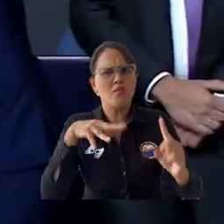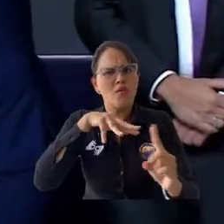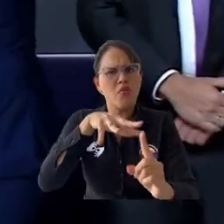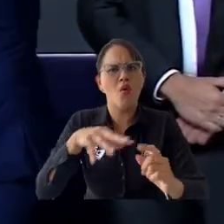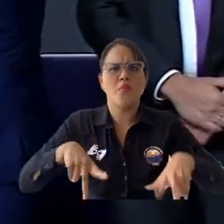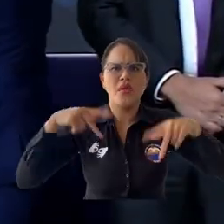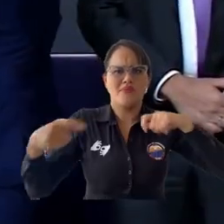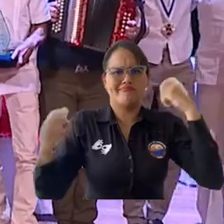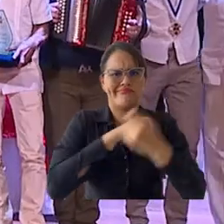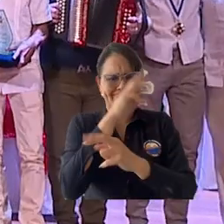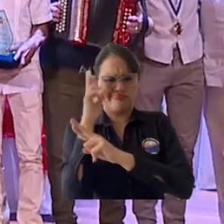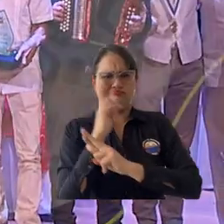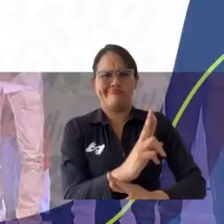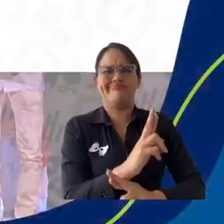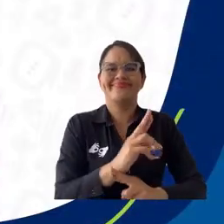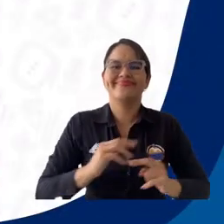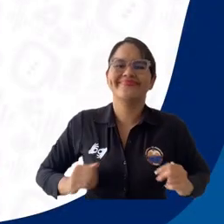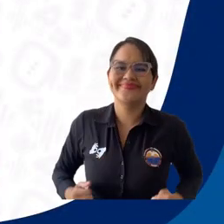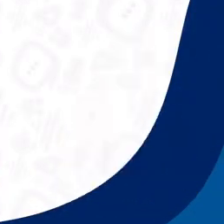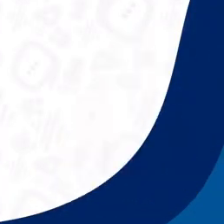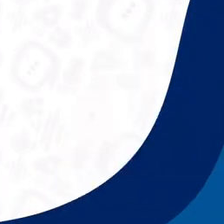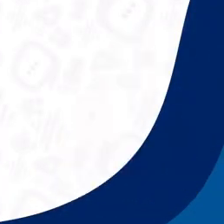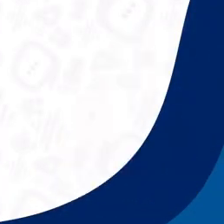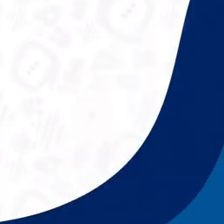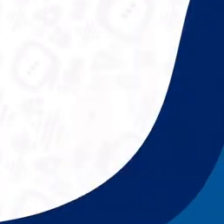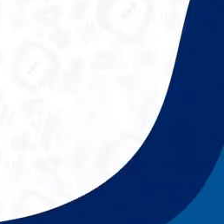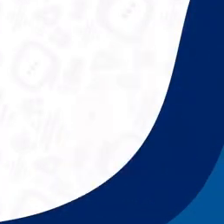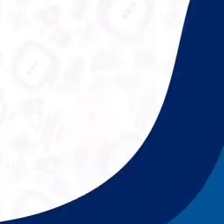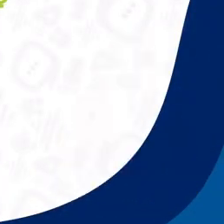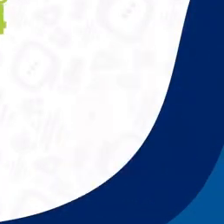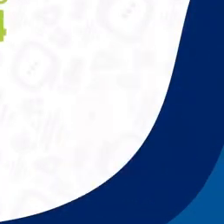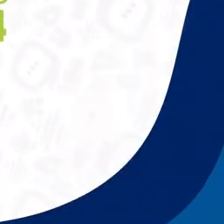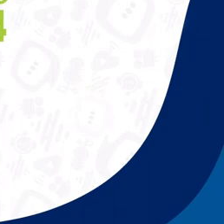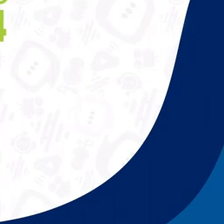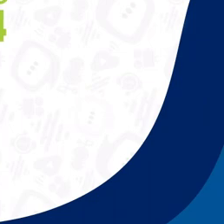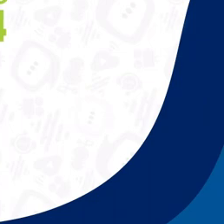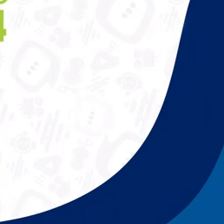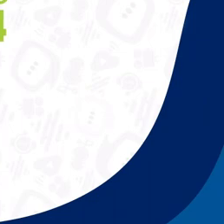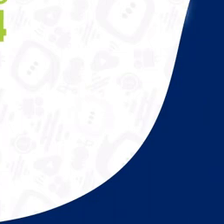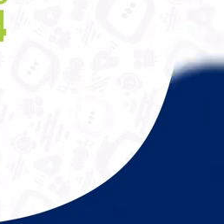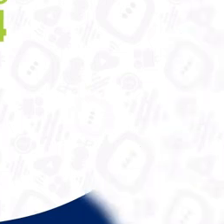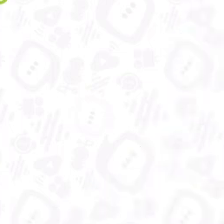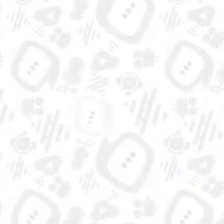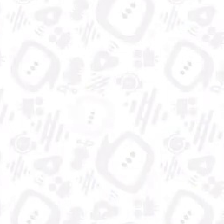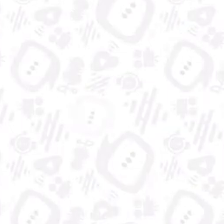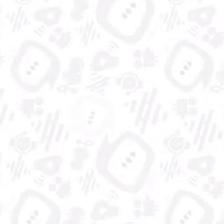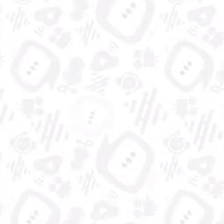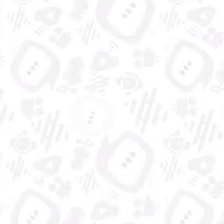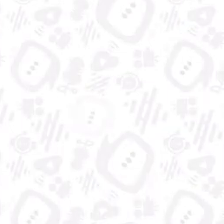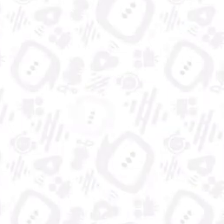transformar vidas en el territorio. Universidad del Magdalena, aún más incluyente e innovadora.